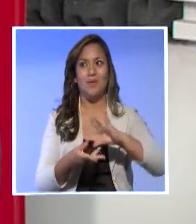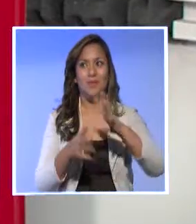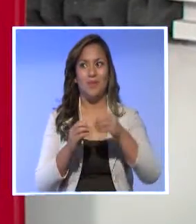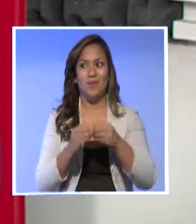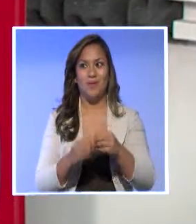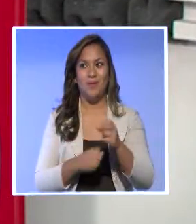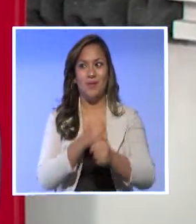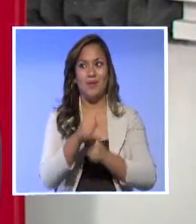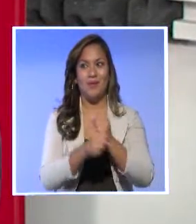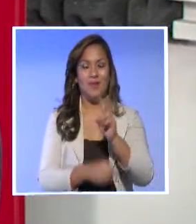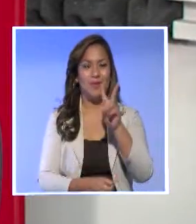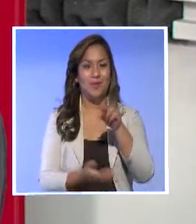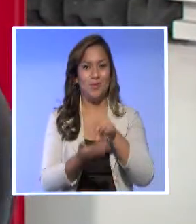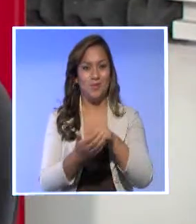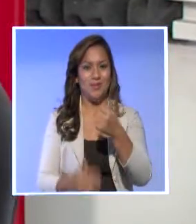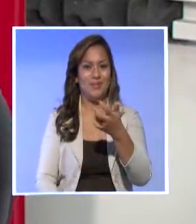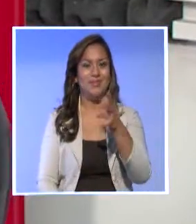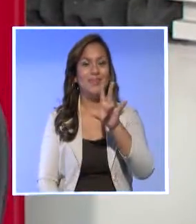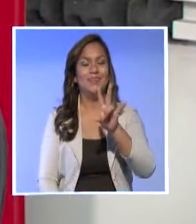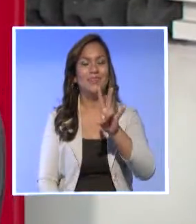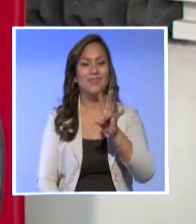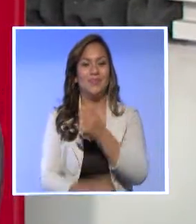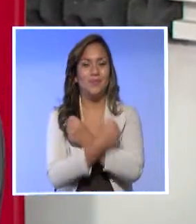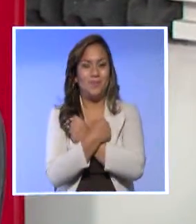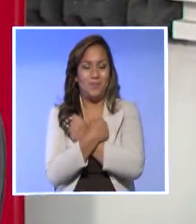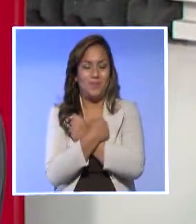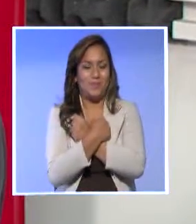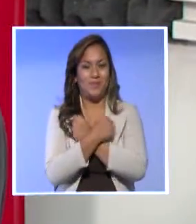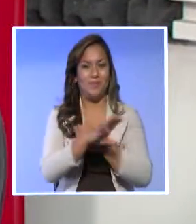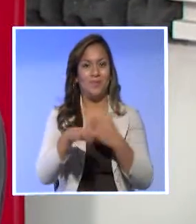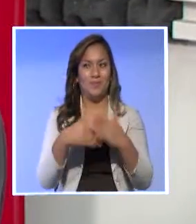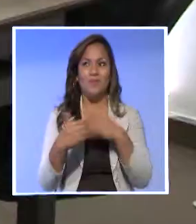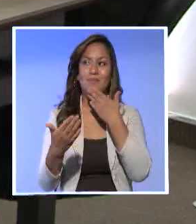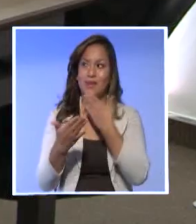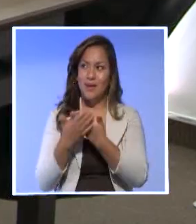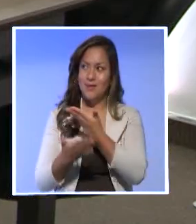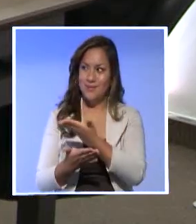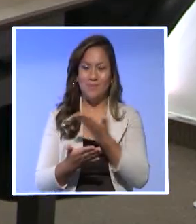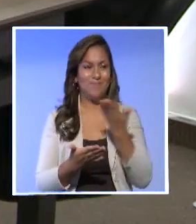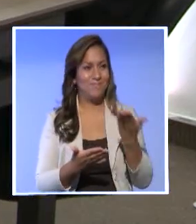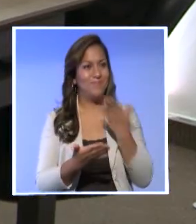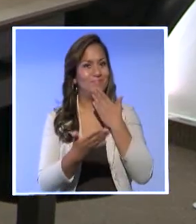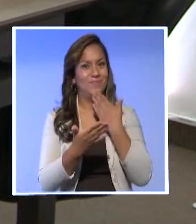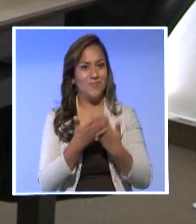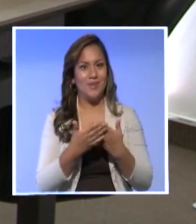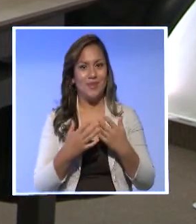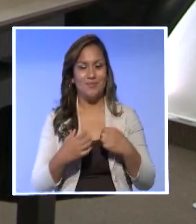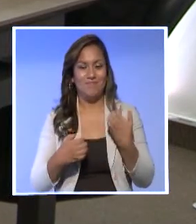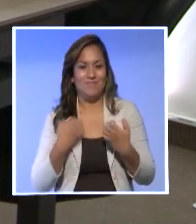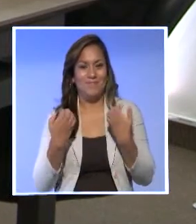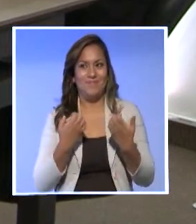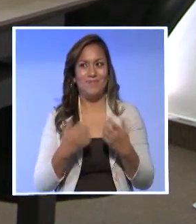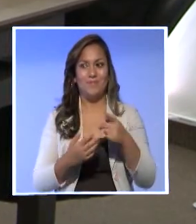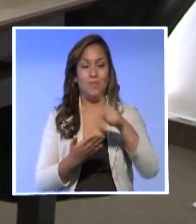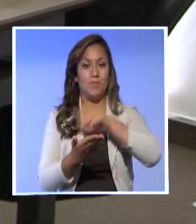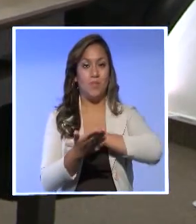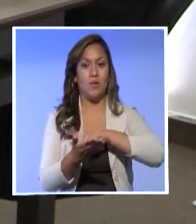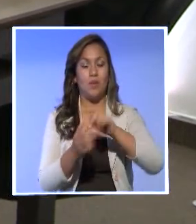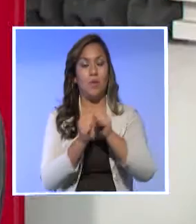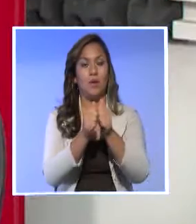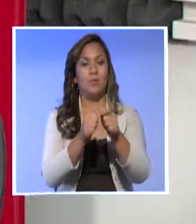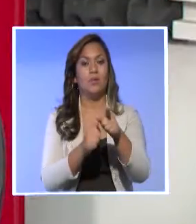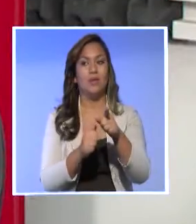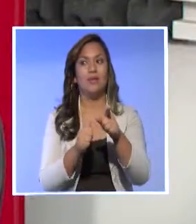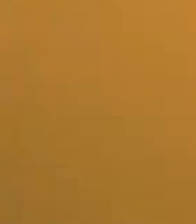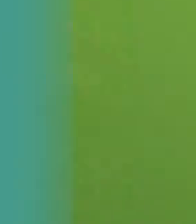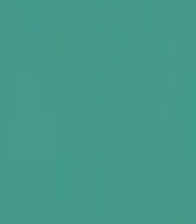2017 así que un abrazo a todas y todos ustedes gracias a estar gracias ramón y con mucha energía cerramos nuestro programa contigo de ley número